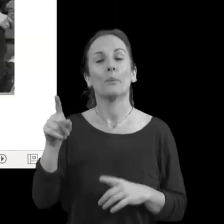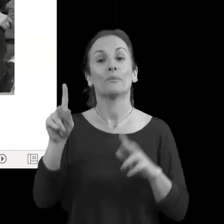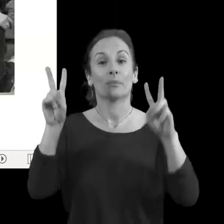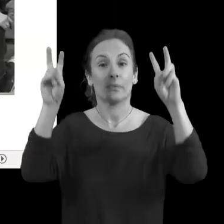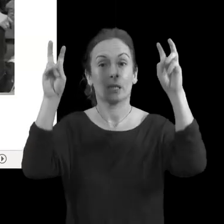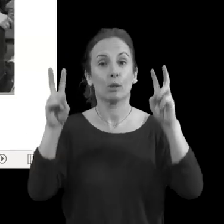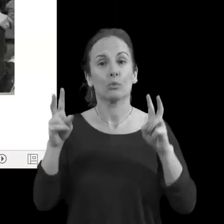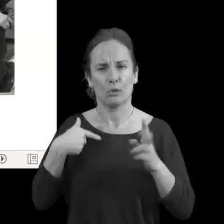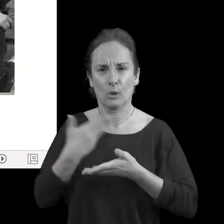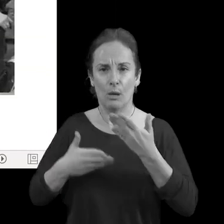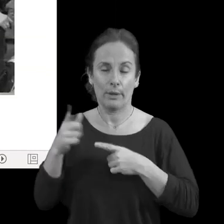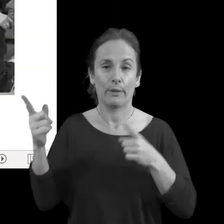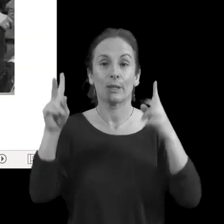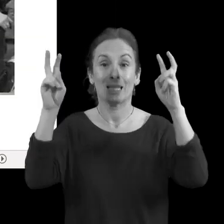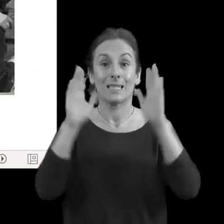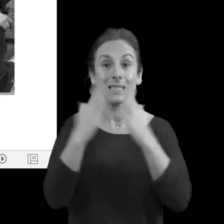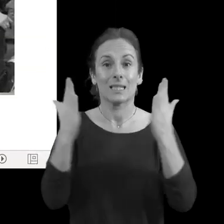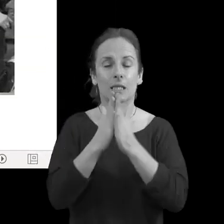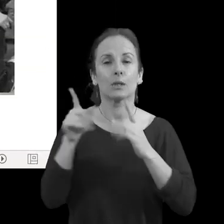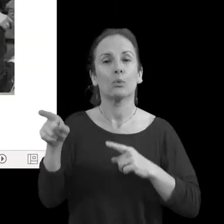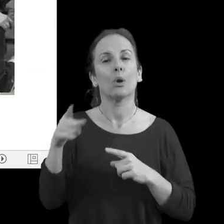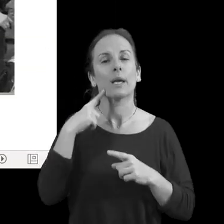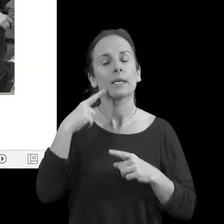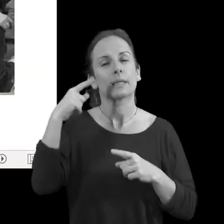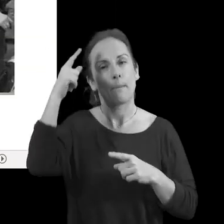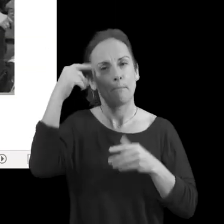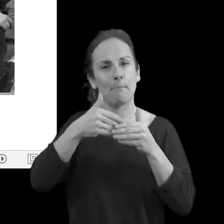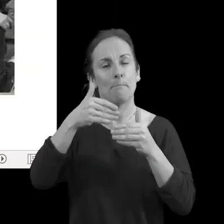Memorias y Archivos, sobre... bueno,